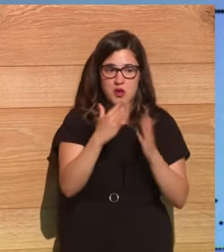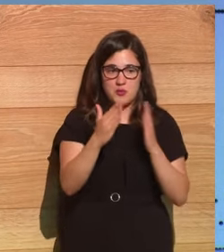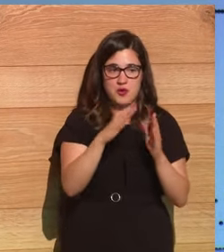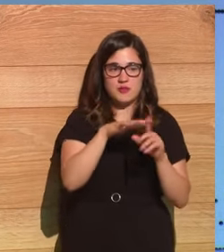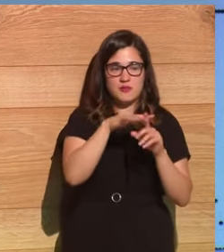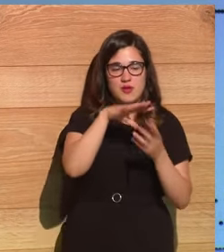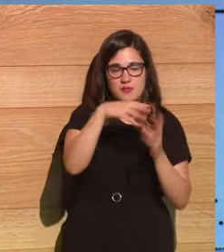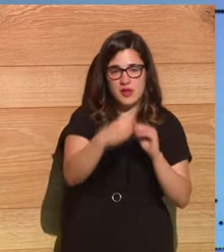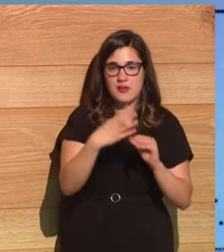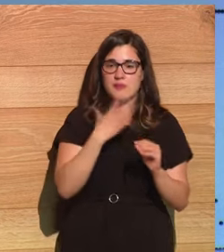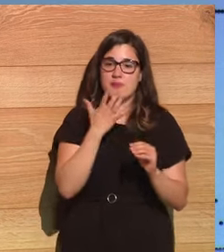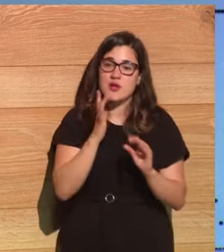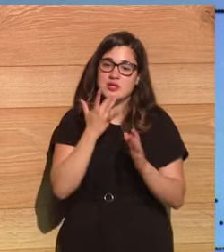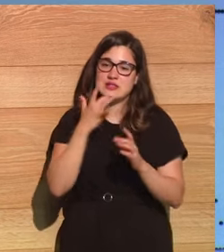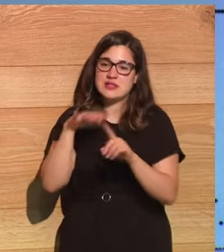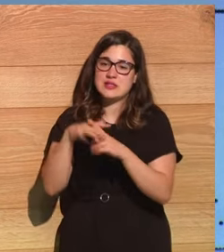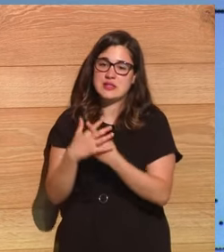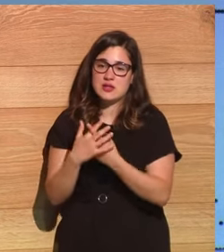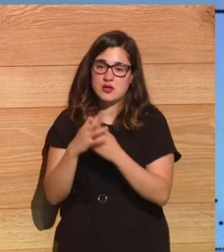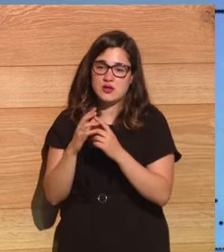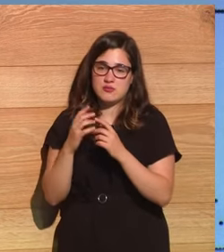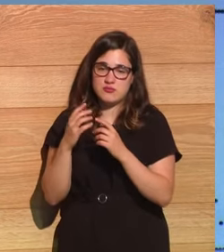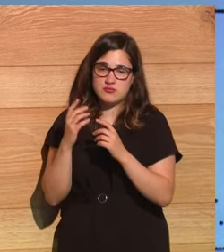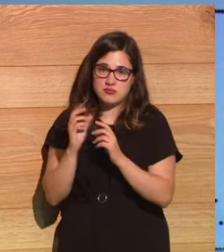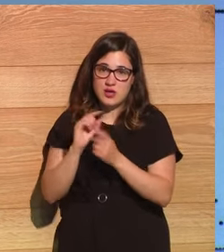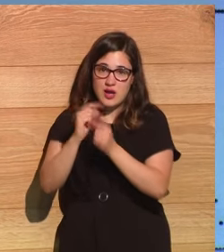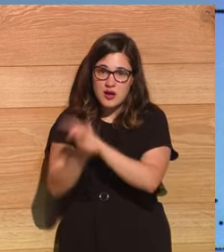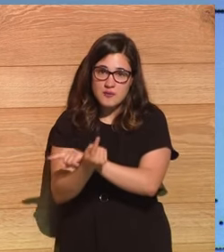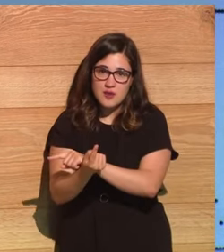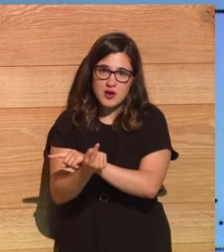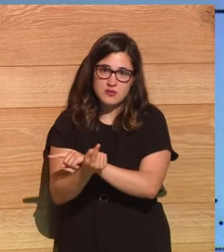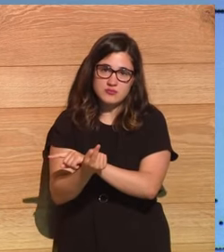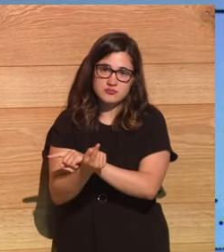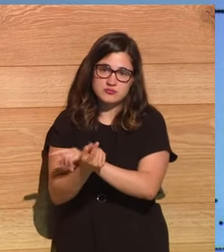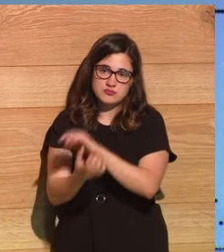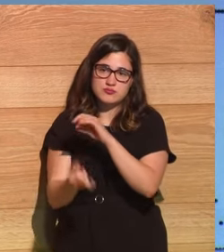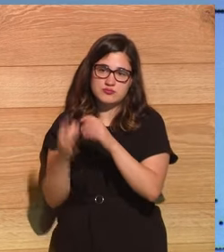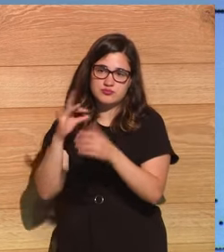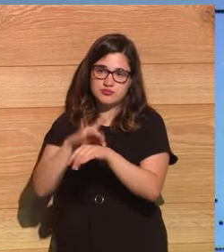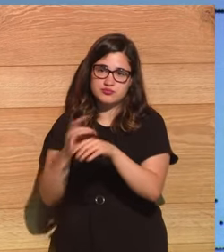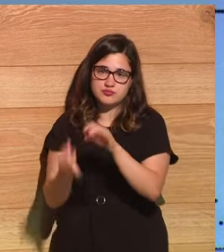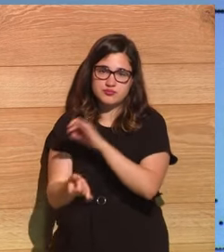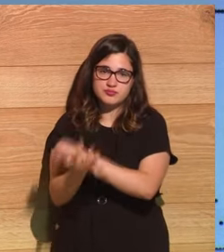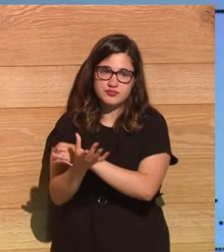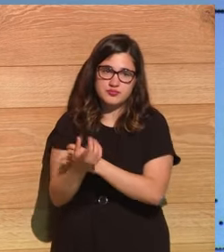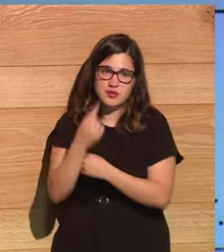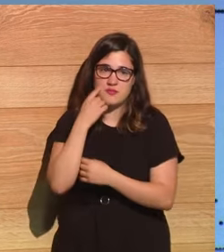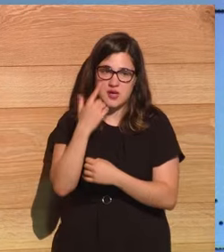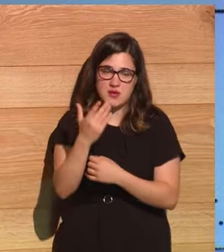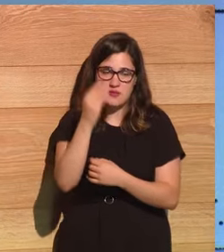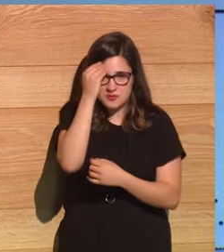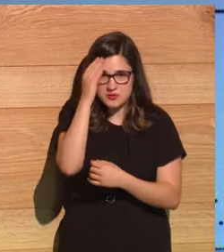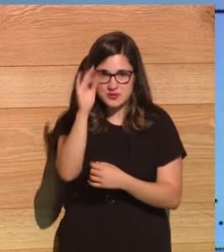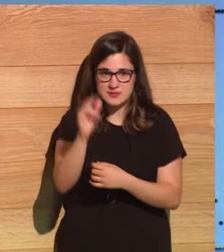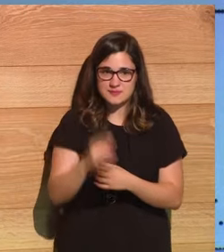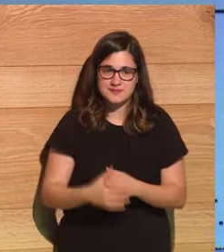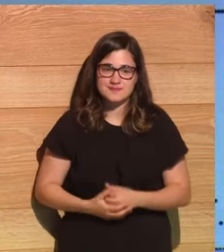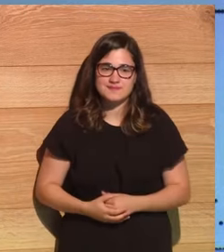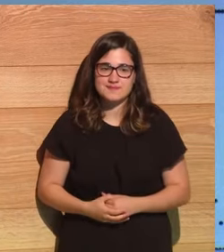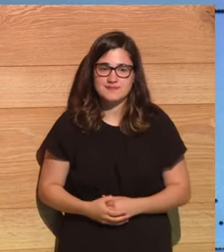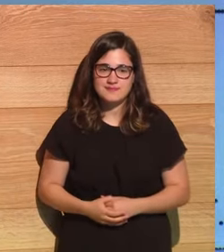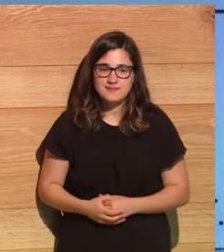desajuste si le cambian los condicionantes originales que tenía. O sea, que veremos, veremos cosas, sí, yo creo que sí.